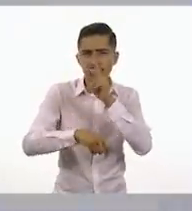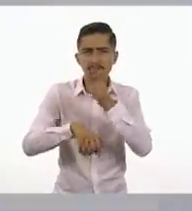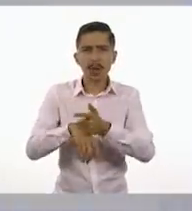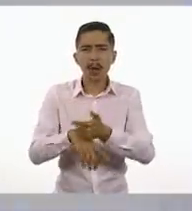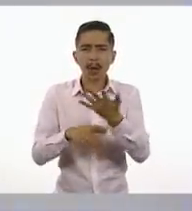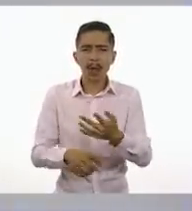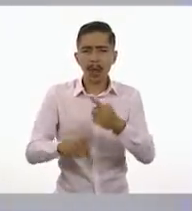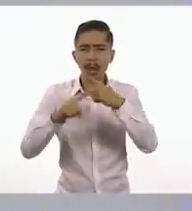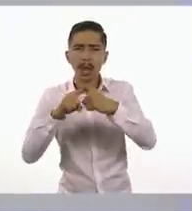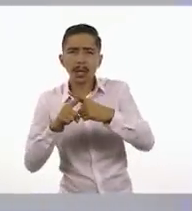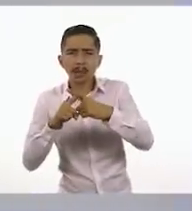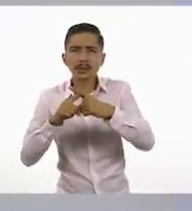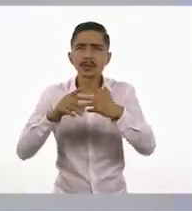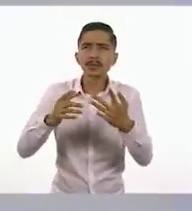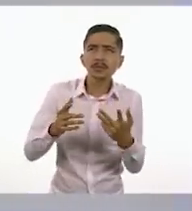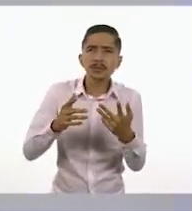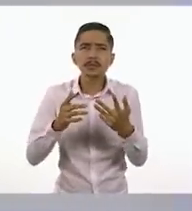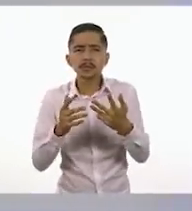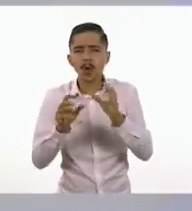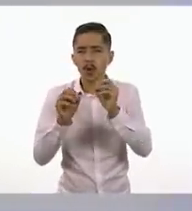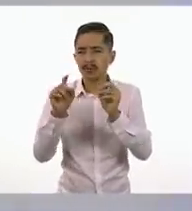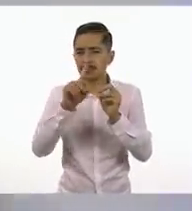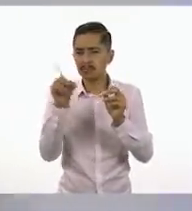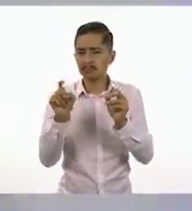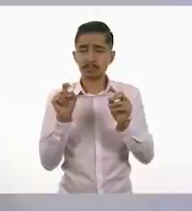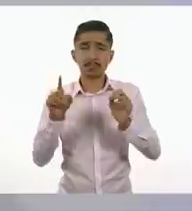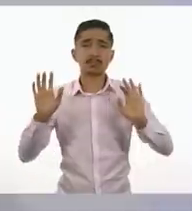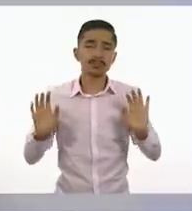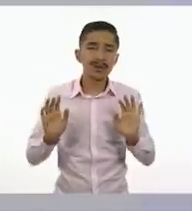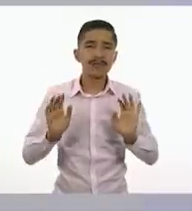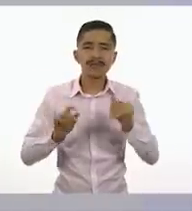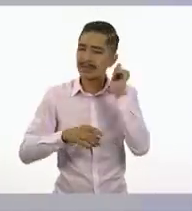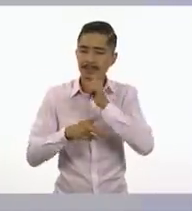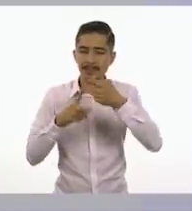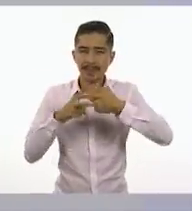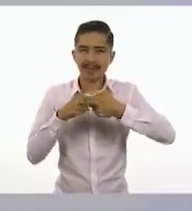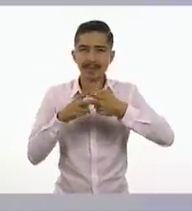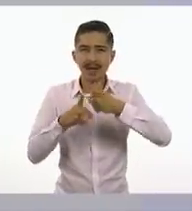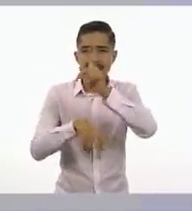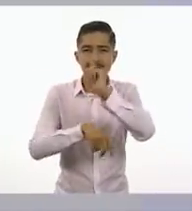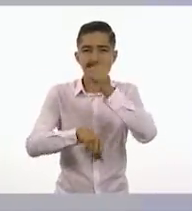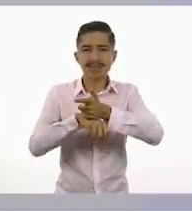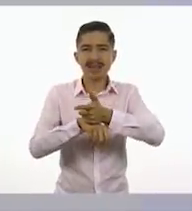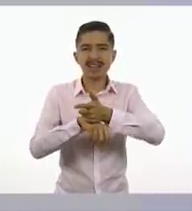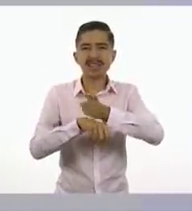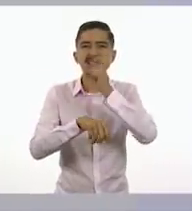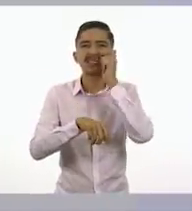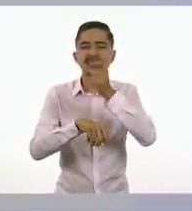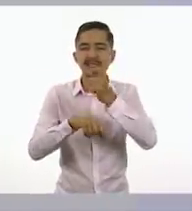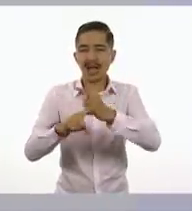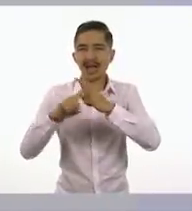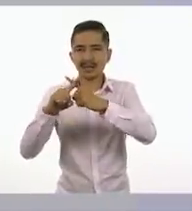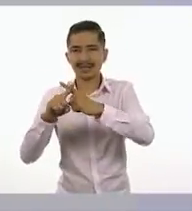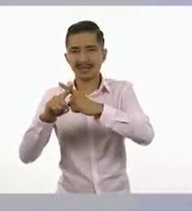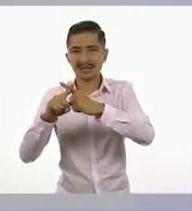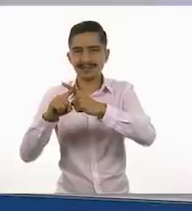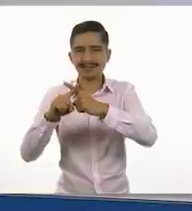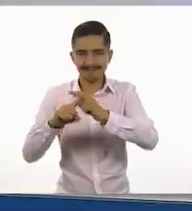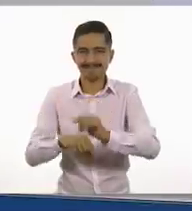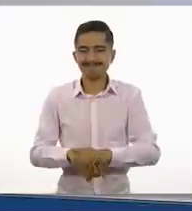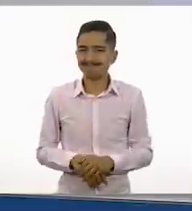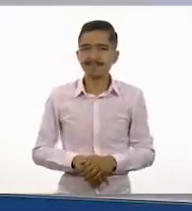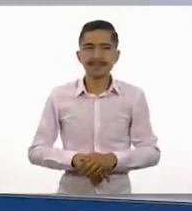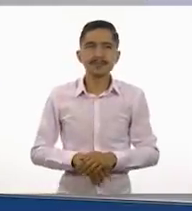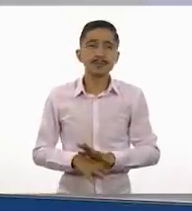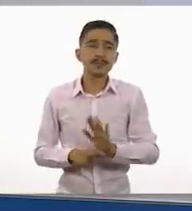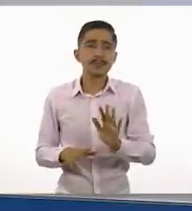una X, con un signo de interrogación, pero por lo general en matemáticas siempre lo van a encontrar con una letra X.